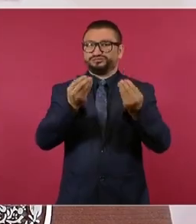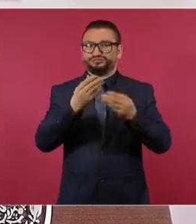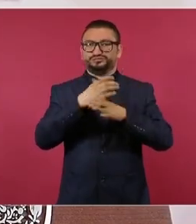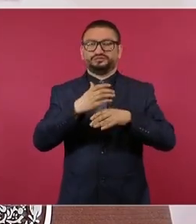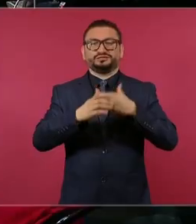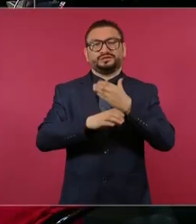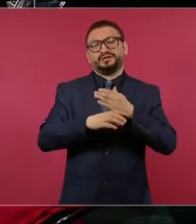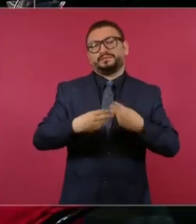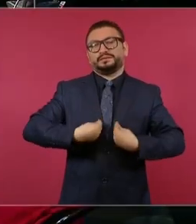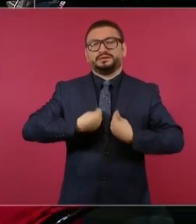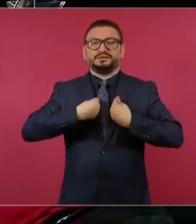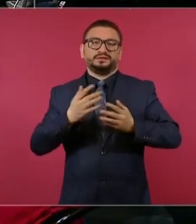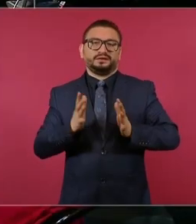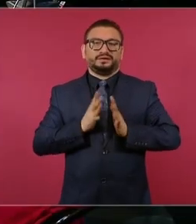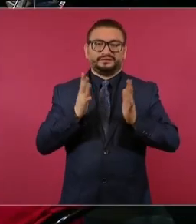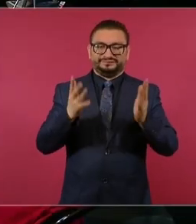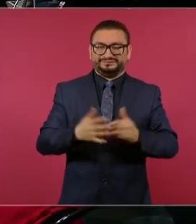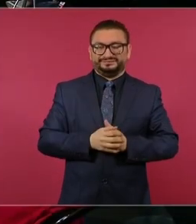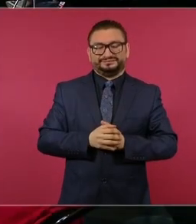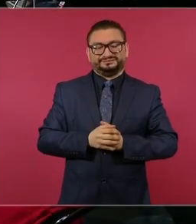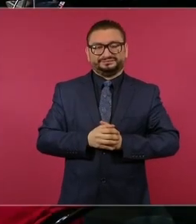Sorpresas te da la vida.